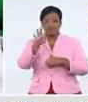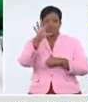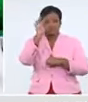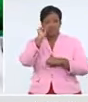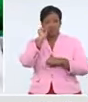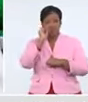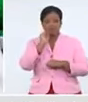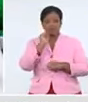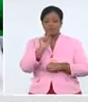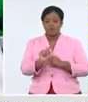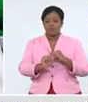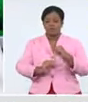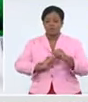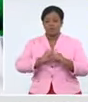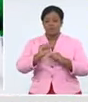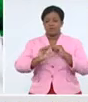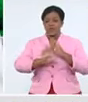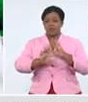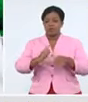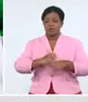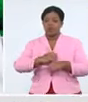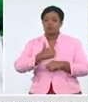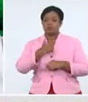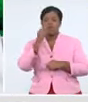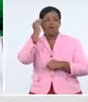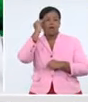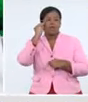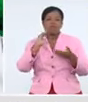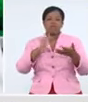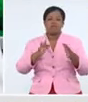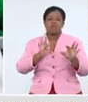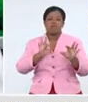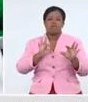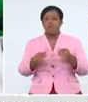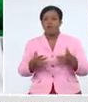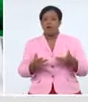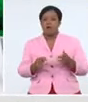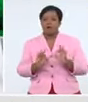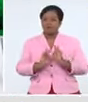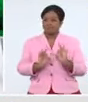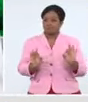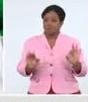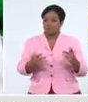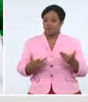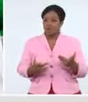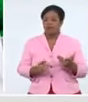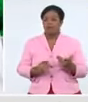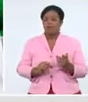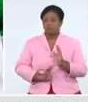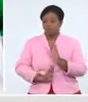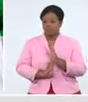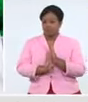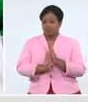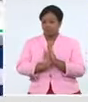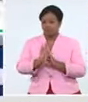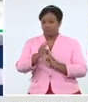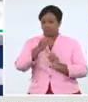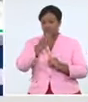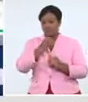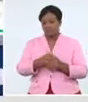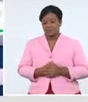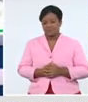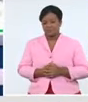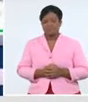ganado también cultura en este sentido de la higiene, y vamos a ir superiores, cómo no, en la salud de la población.